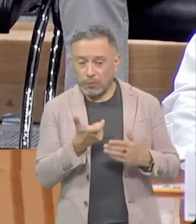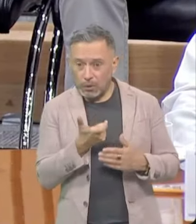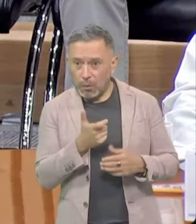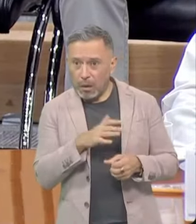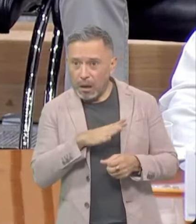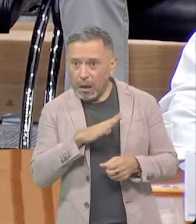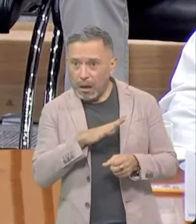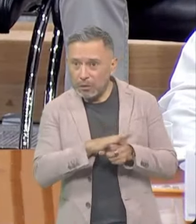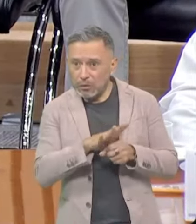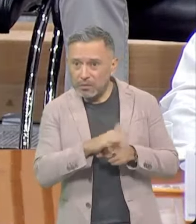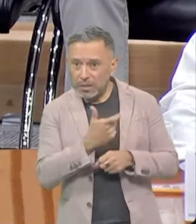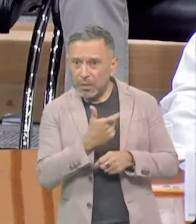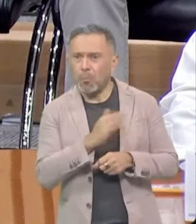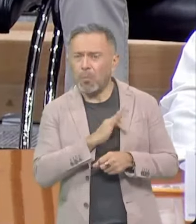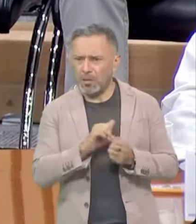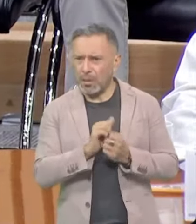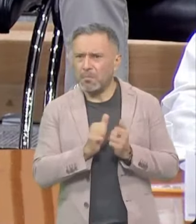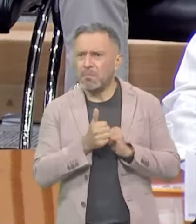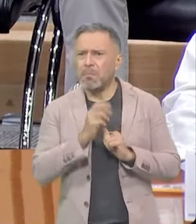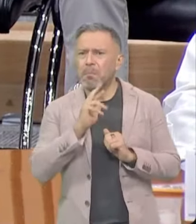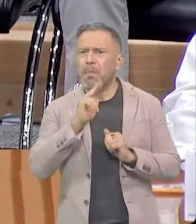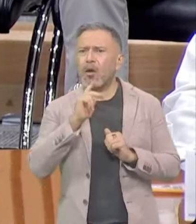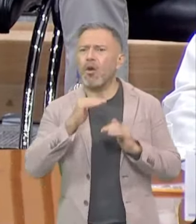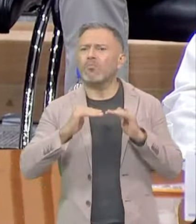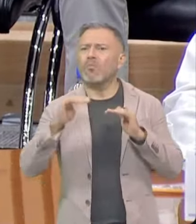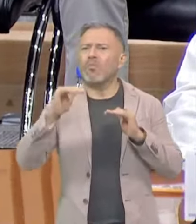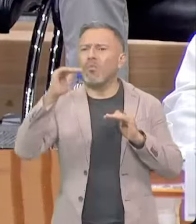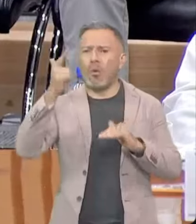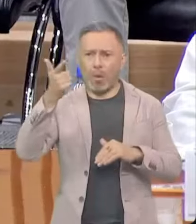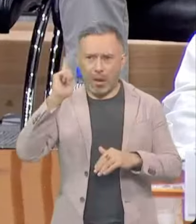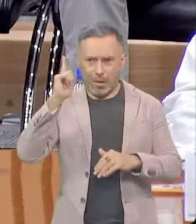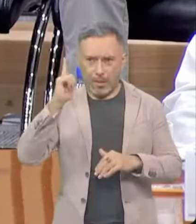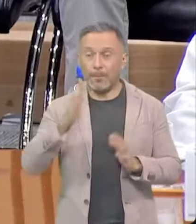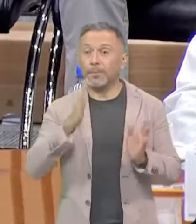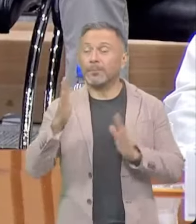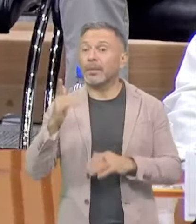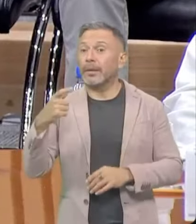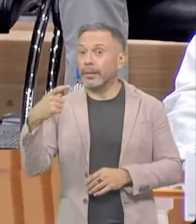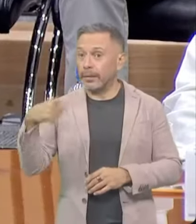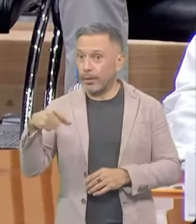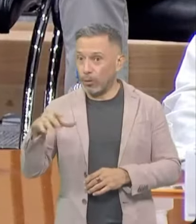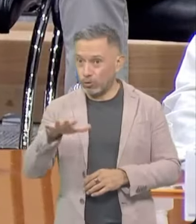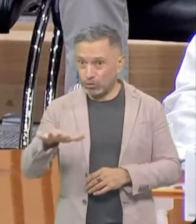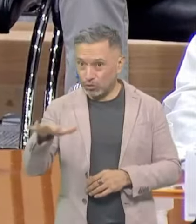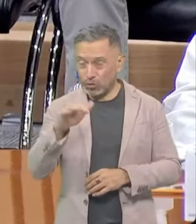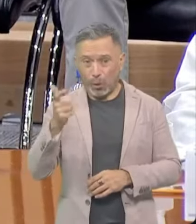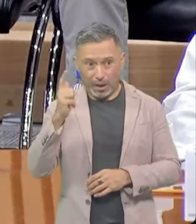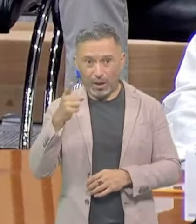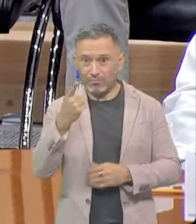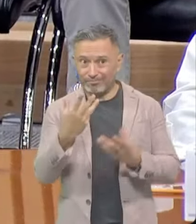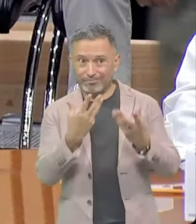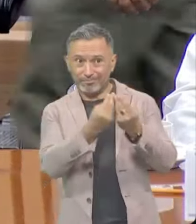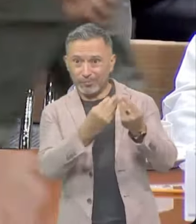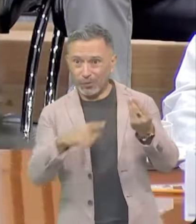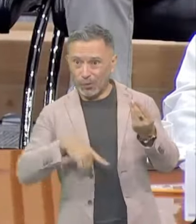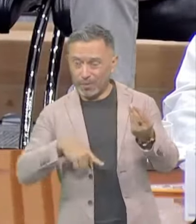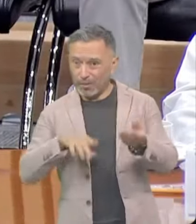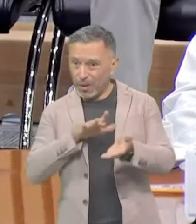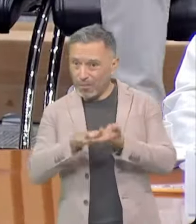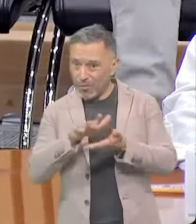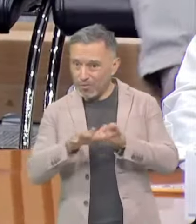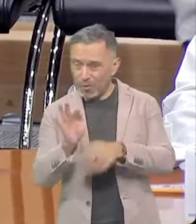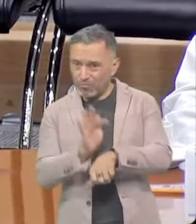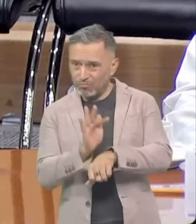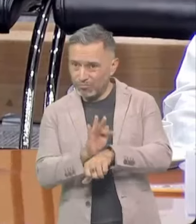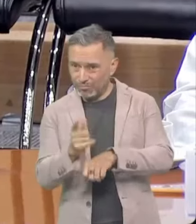económica a los ricos que ojalá formen parte de los privilegiados del gobierno y que no